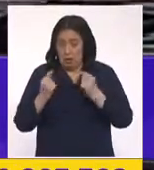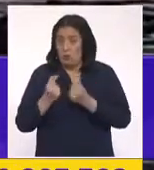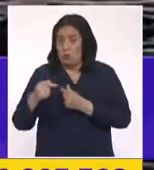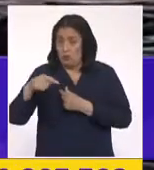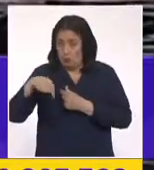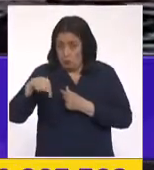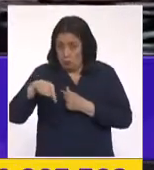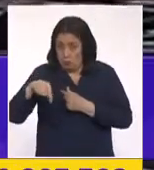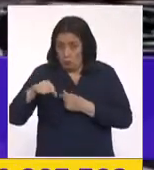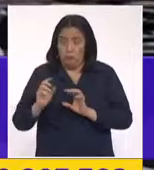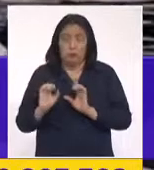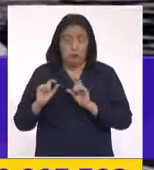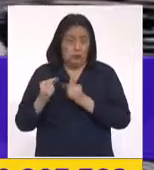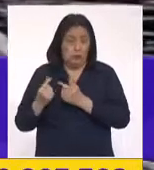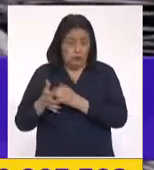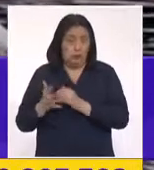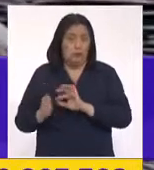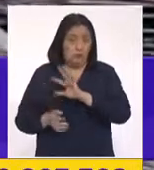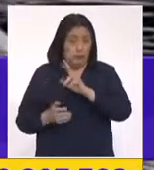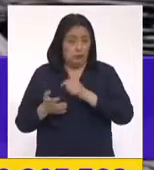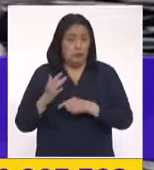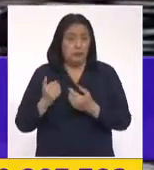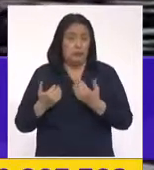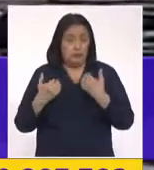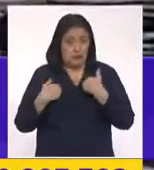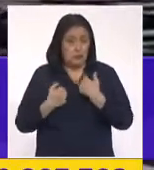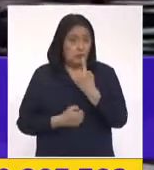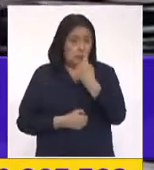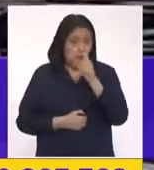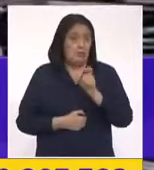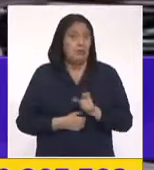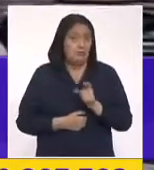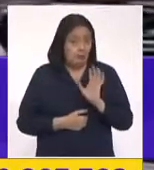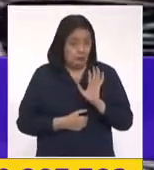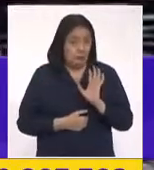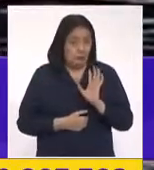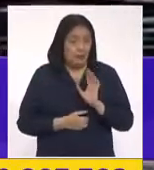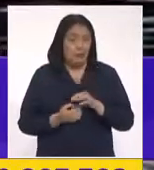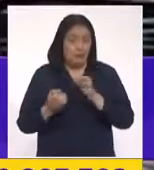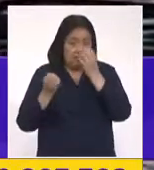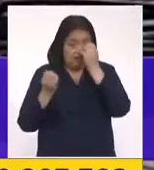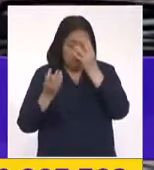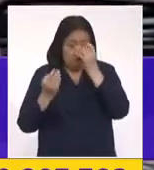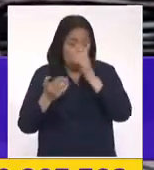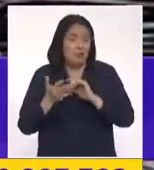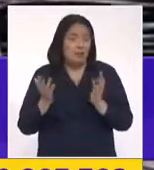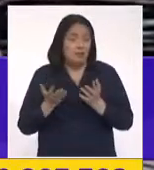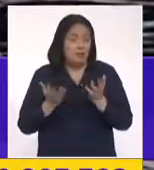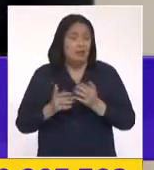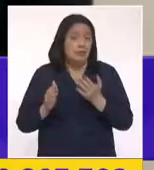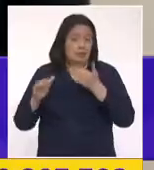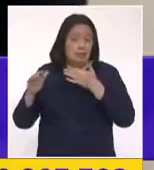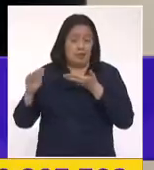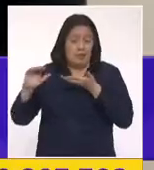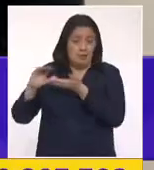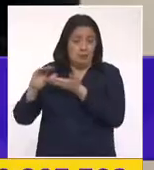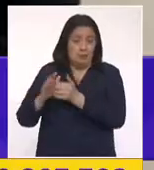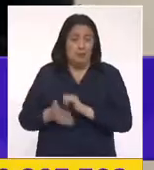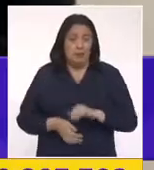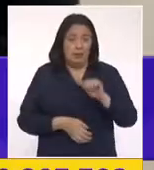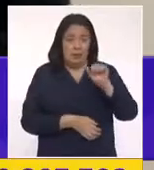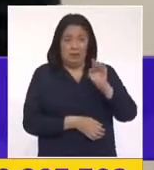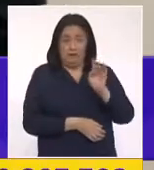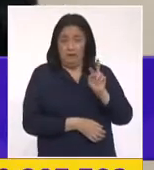dentro de su organización, de esta banda criminal, un sujeto que les daba esta información dentro de este almacén. Alberto